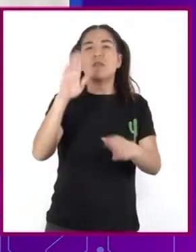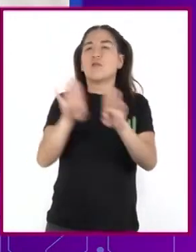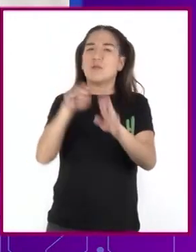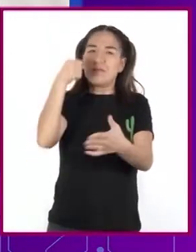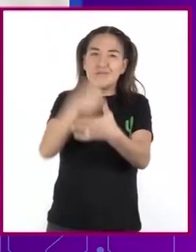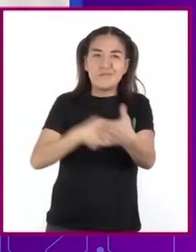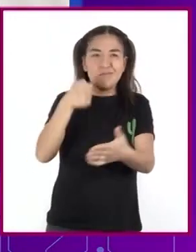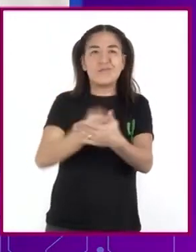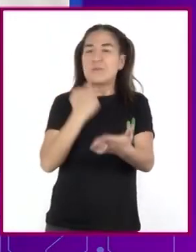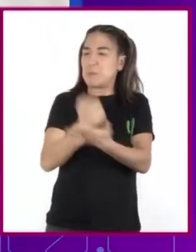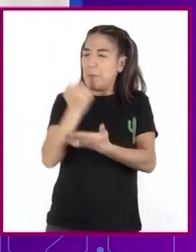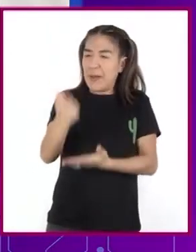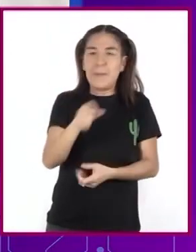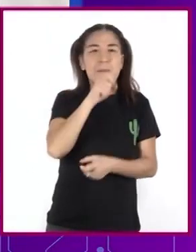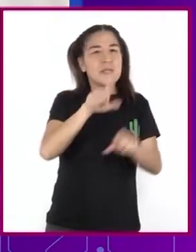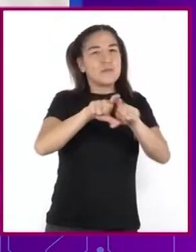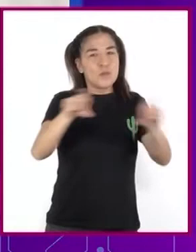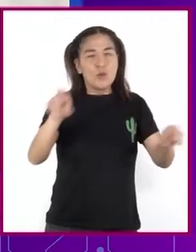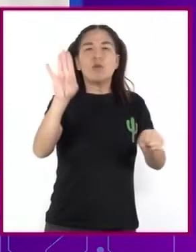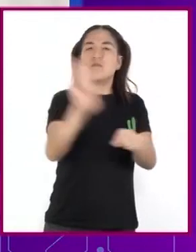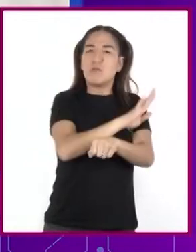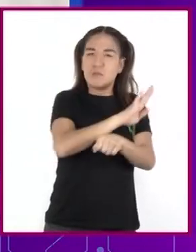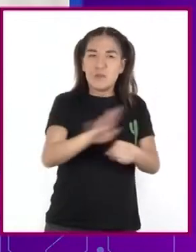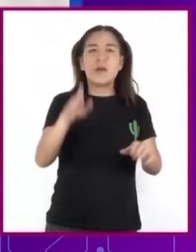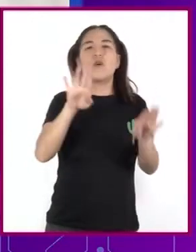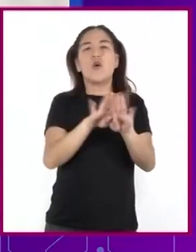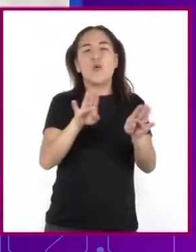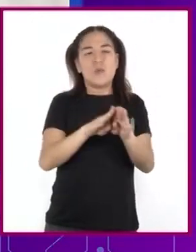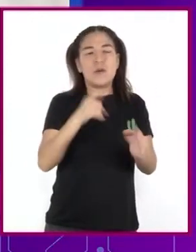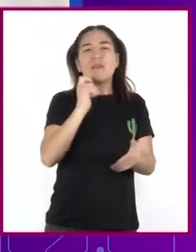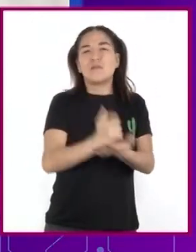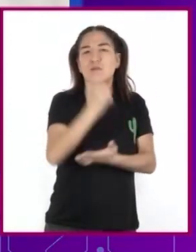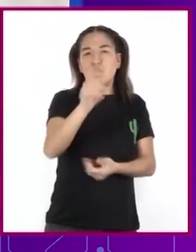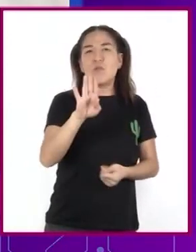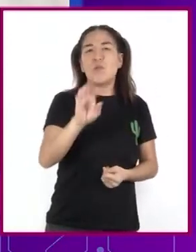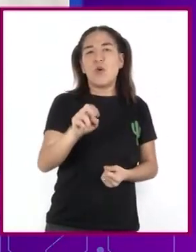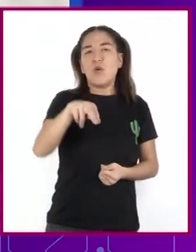mismos beneficios y bonificaciones a sus empleadas y empleados